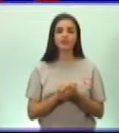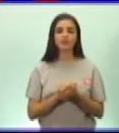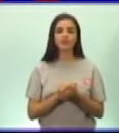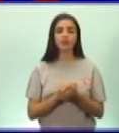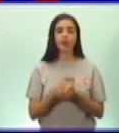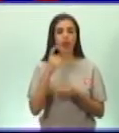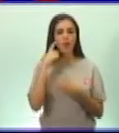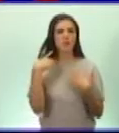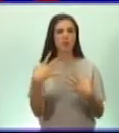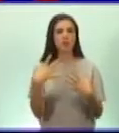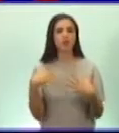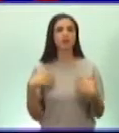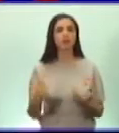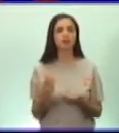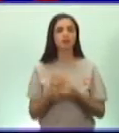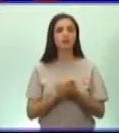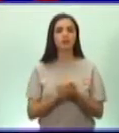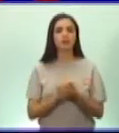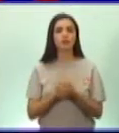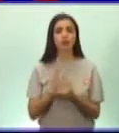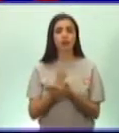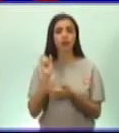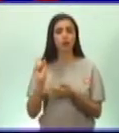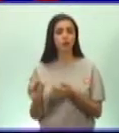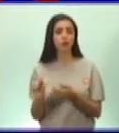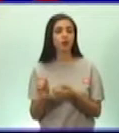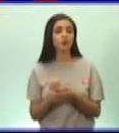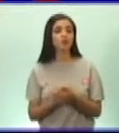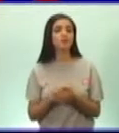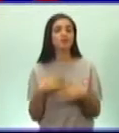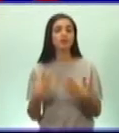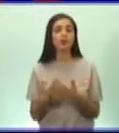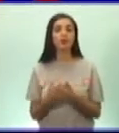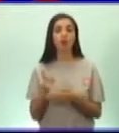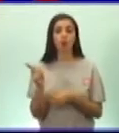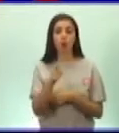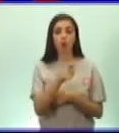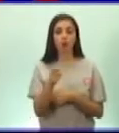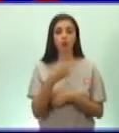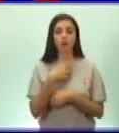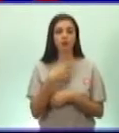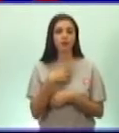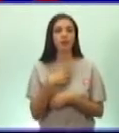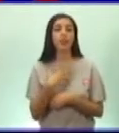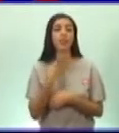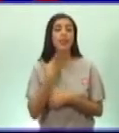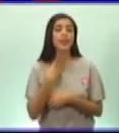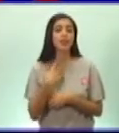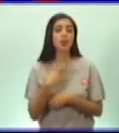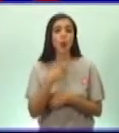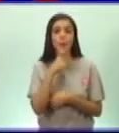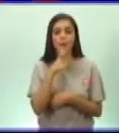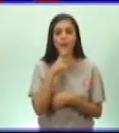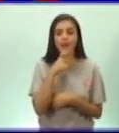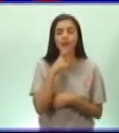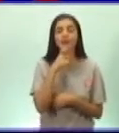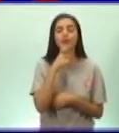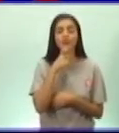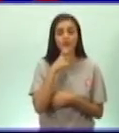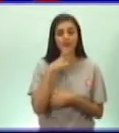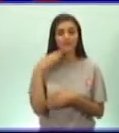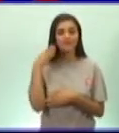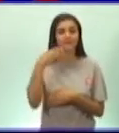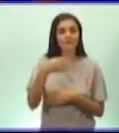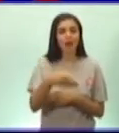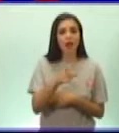Es importante, mis queridos alumnos, que cuando ustedes sientan ganas de orinar, lo hagan en